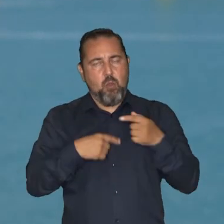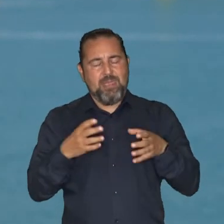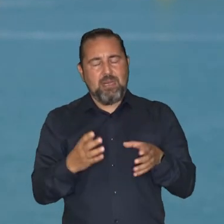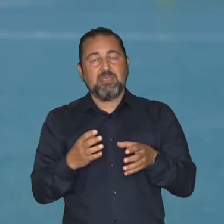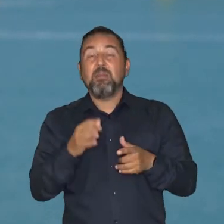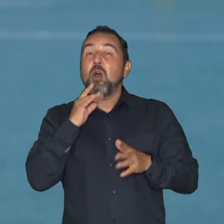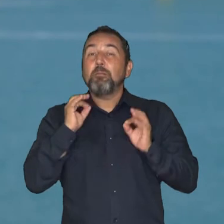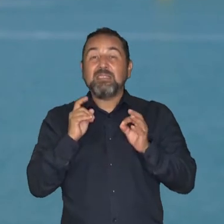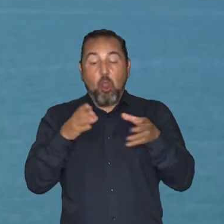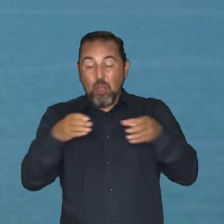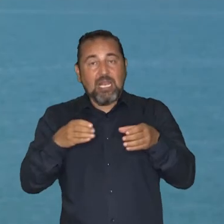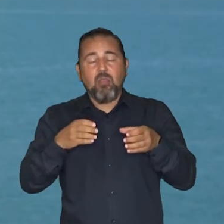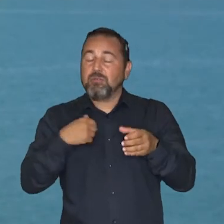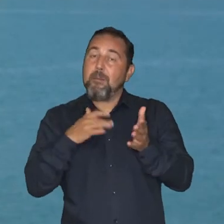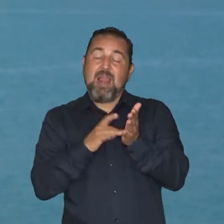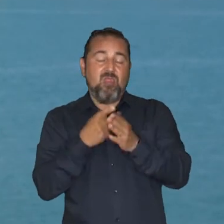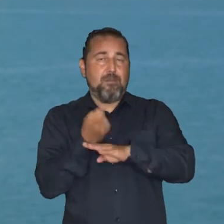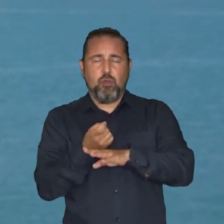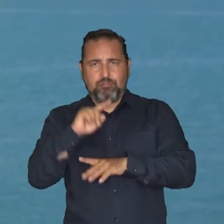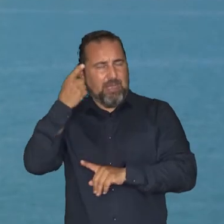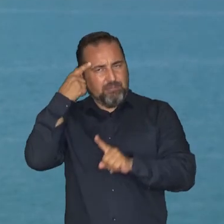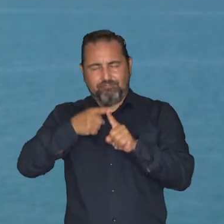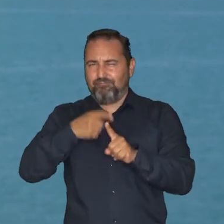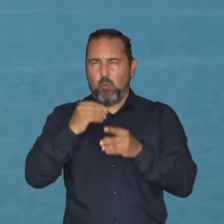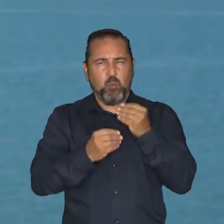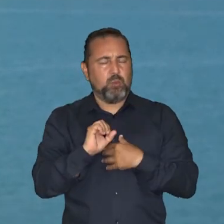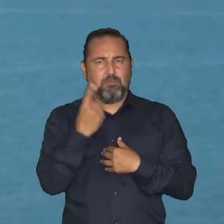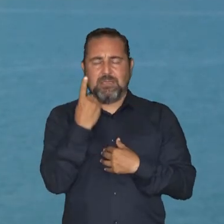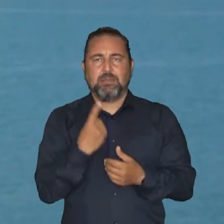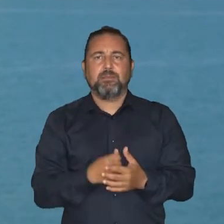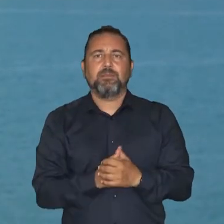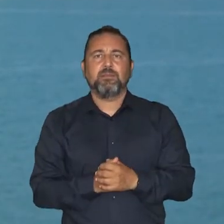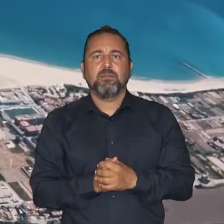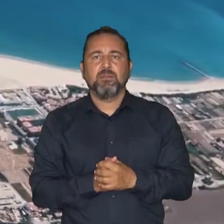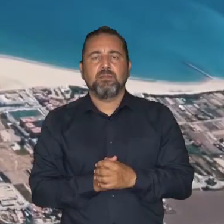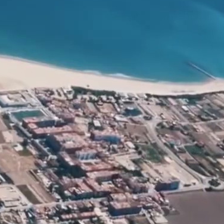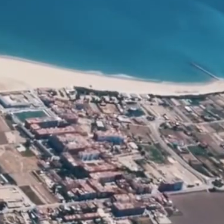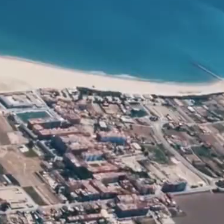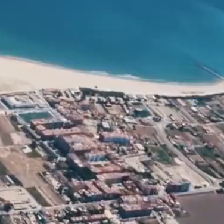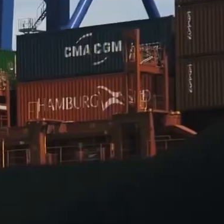Gandía en bobinas de papel. No obstante, el contenedor es el tráfico estrella de Valencia Port.